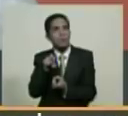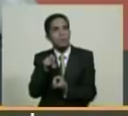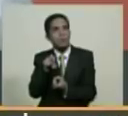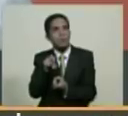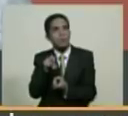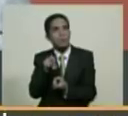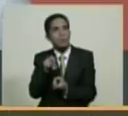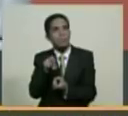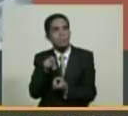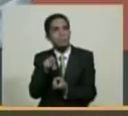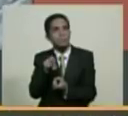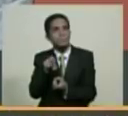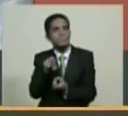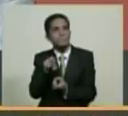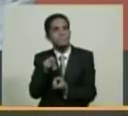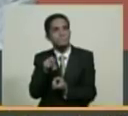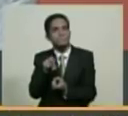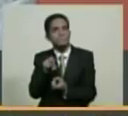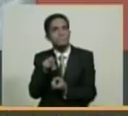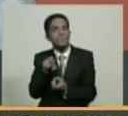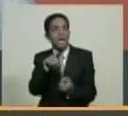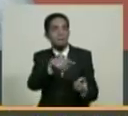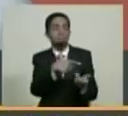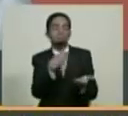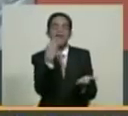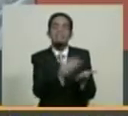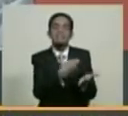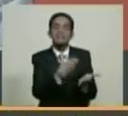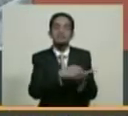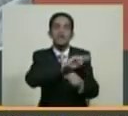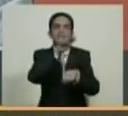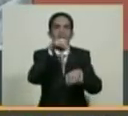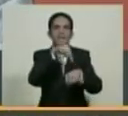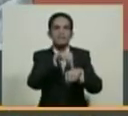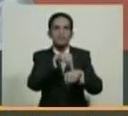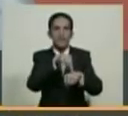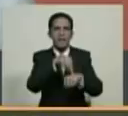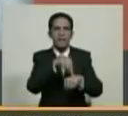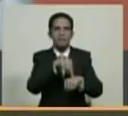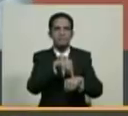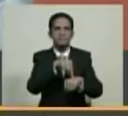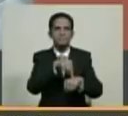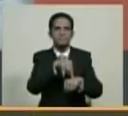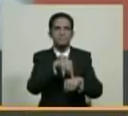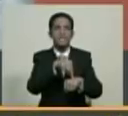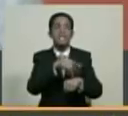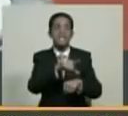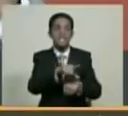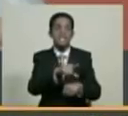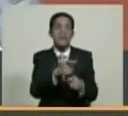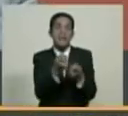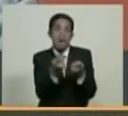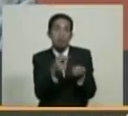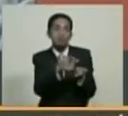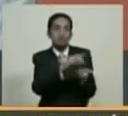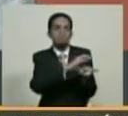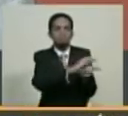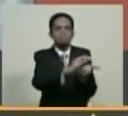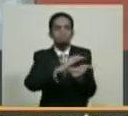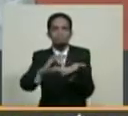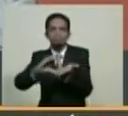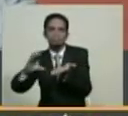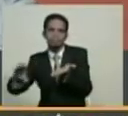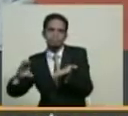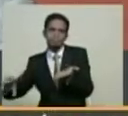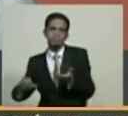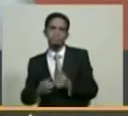con el valor justo a la Tesorería Nacional y esos recursos pudieran ser utilizados con inmediatez y la necesidad del caso. Recursos